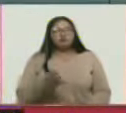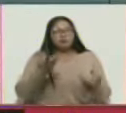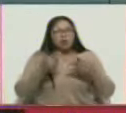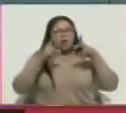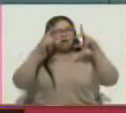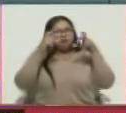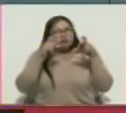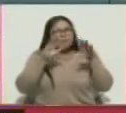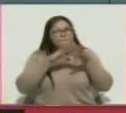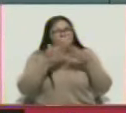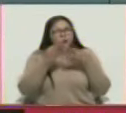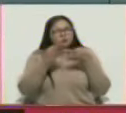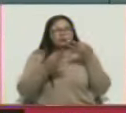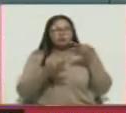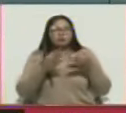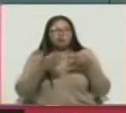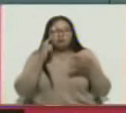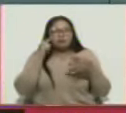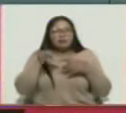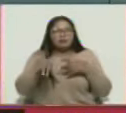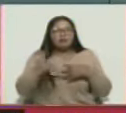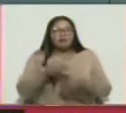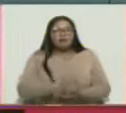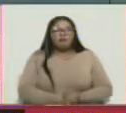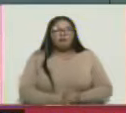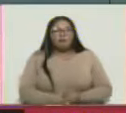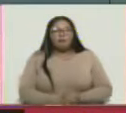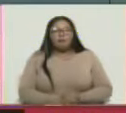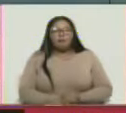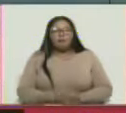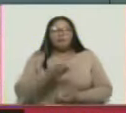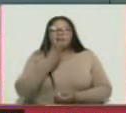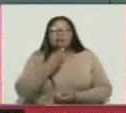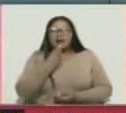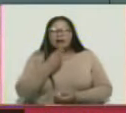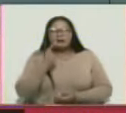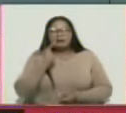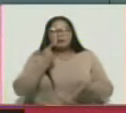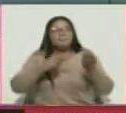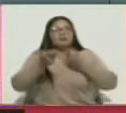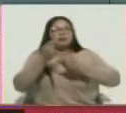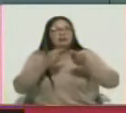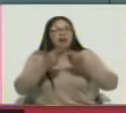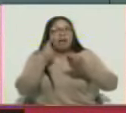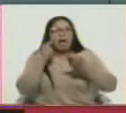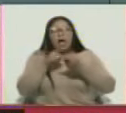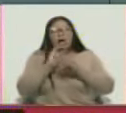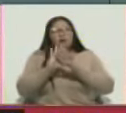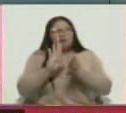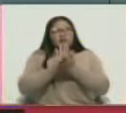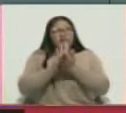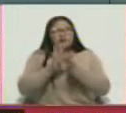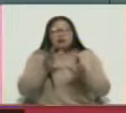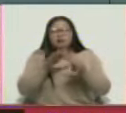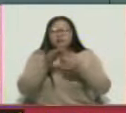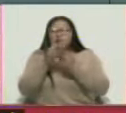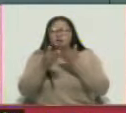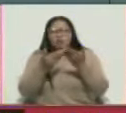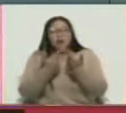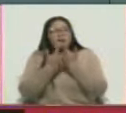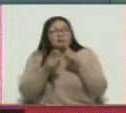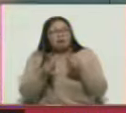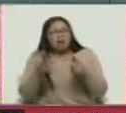fotografía porque justamente desde el Estado de Israel se ha querido vender que esto es una acción, digamos,